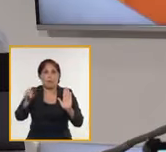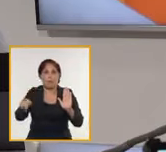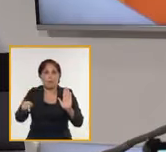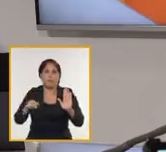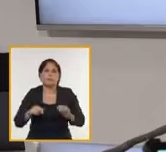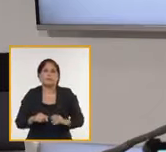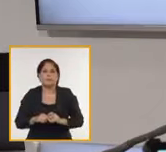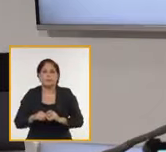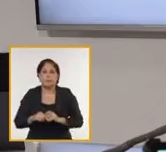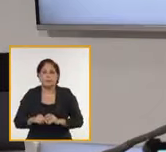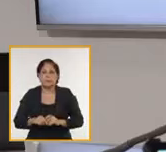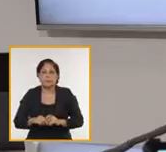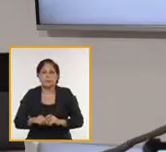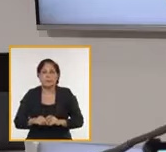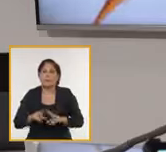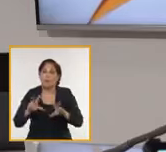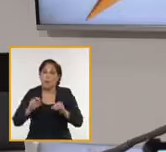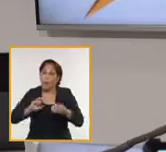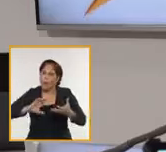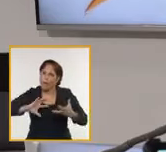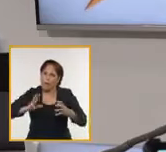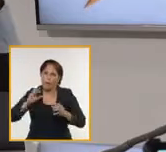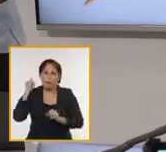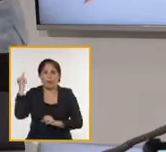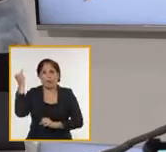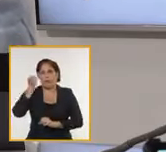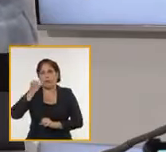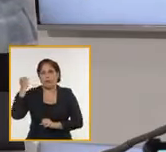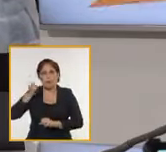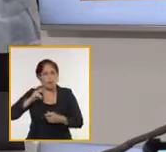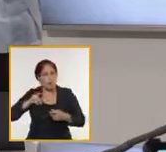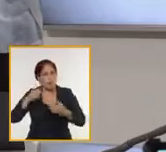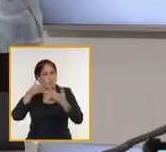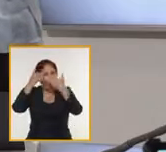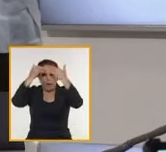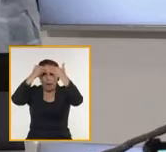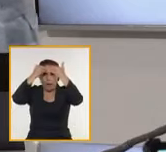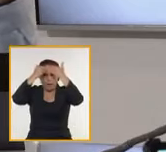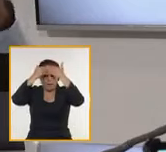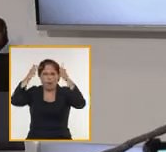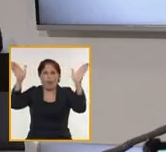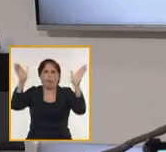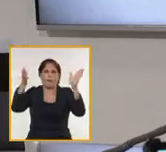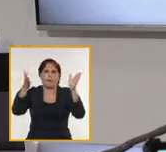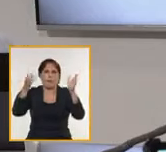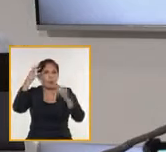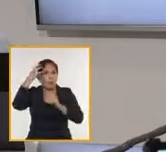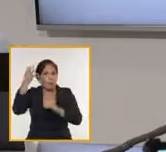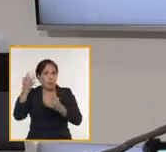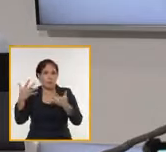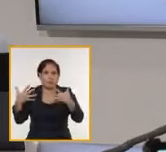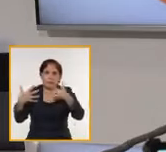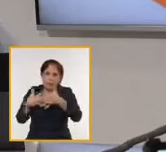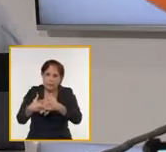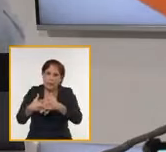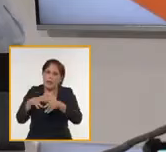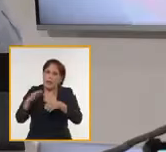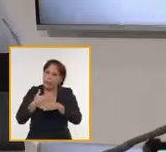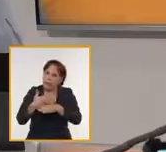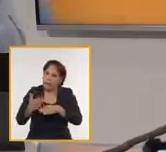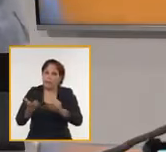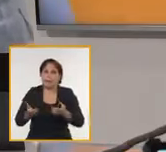tendencia hacia un nuevo orden internacional, hacia una nueva gobernanza